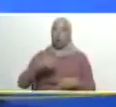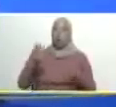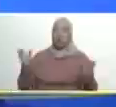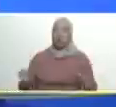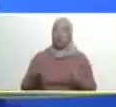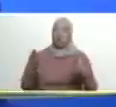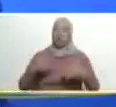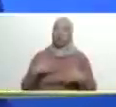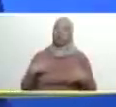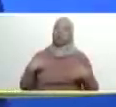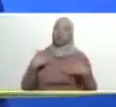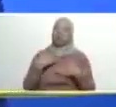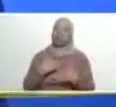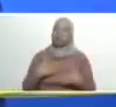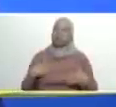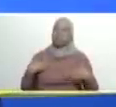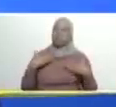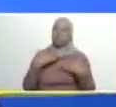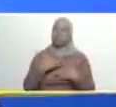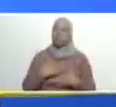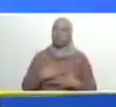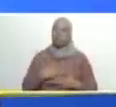motivados y satisfechos